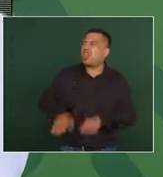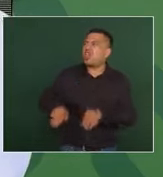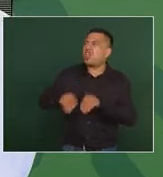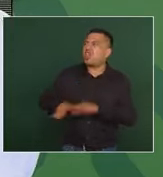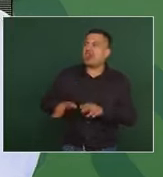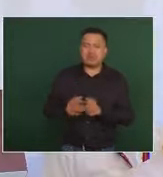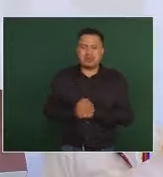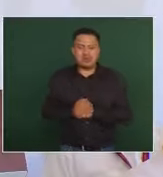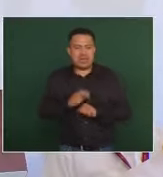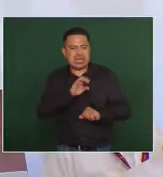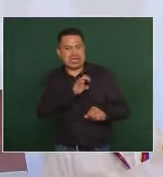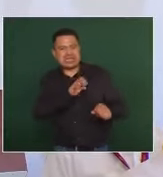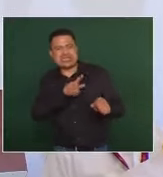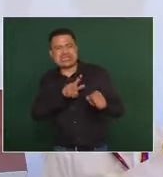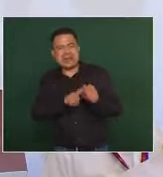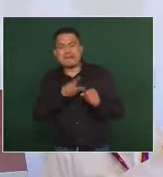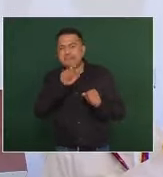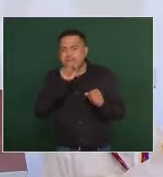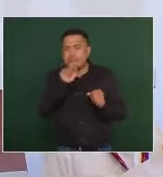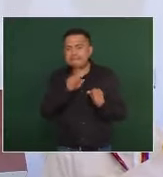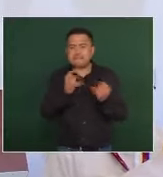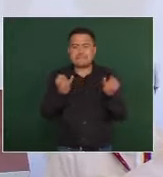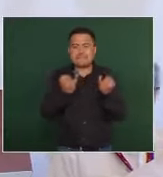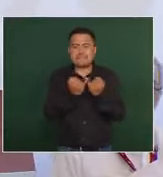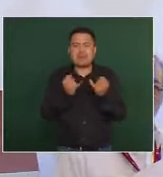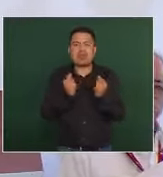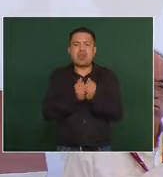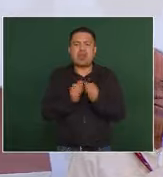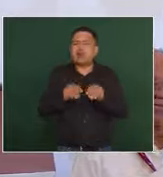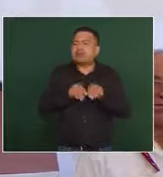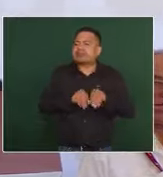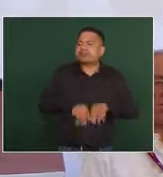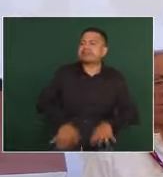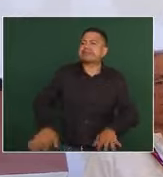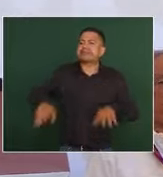y especialistas en difundir